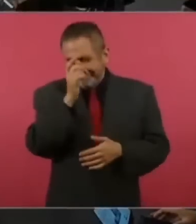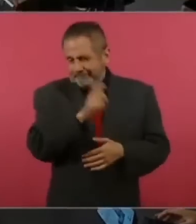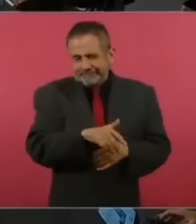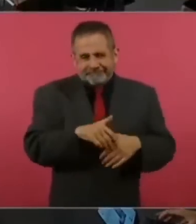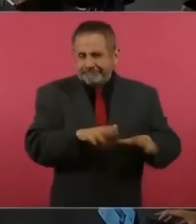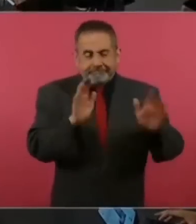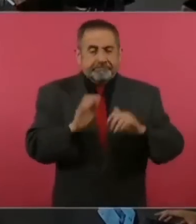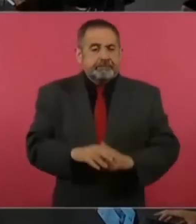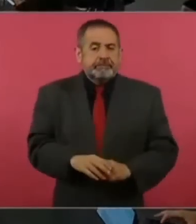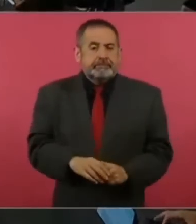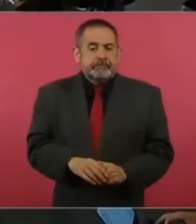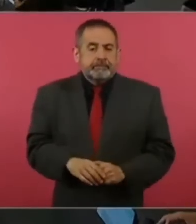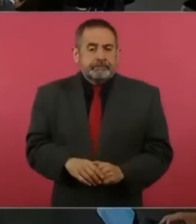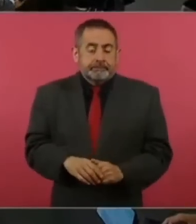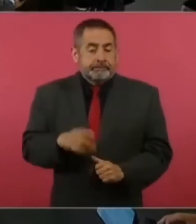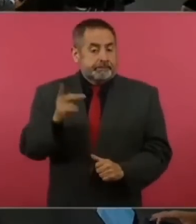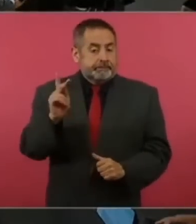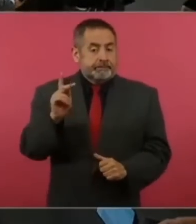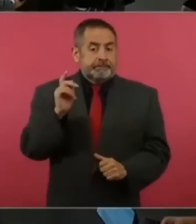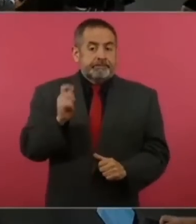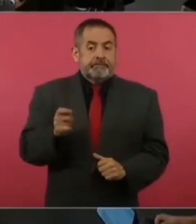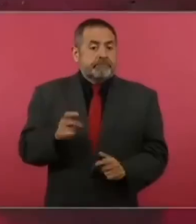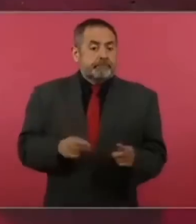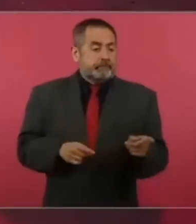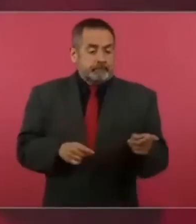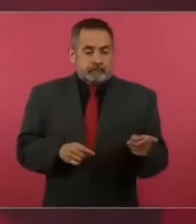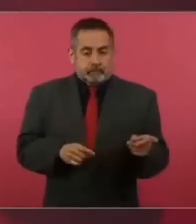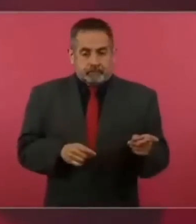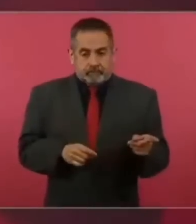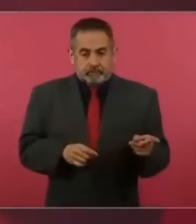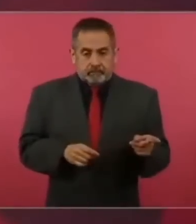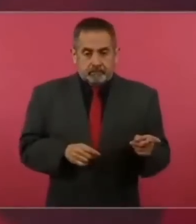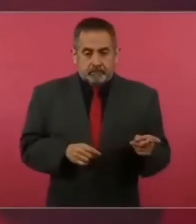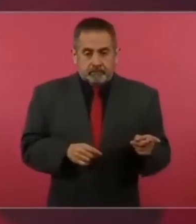Pero sí, están